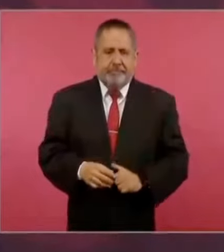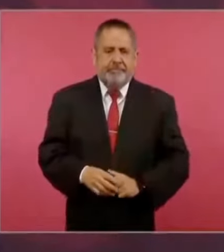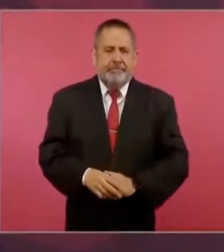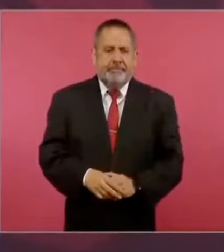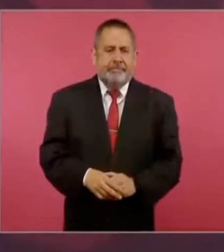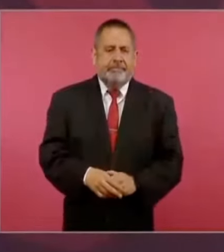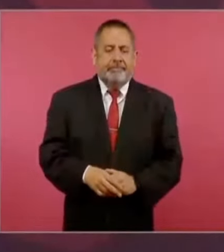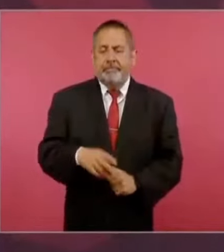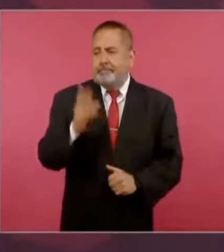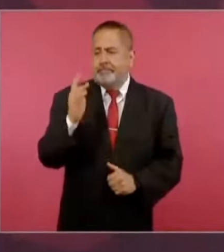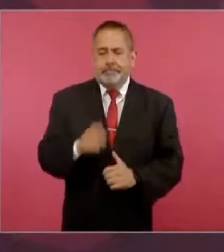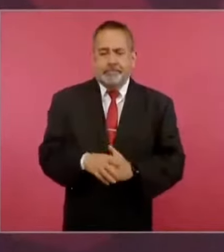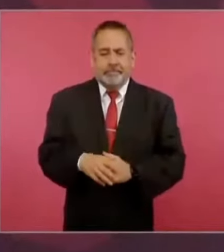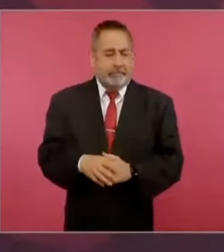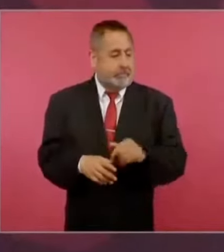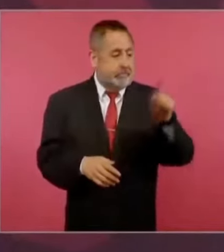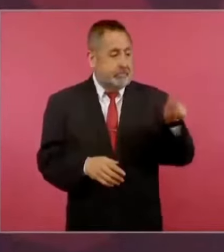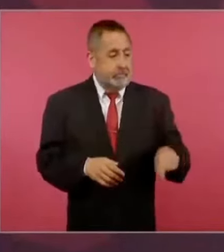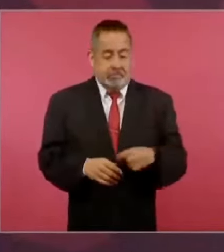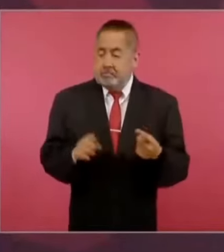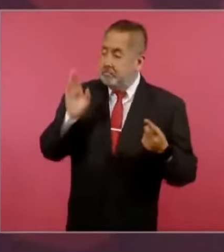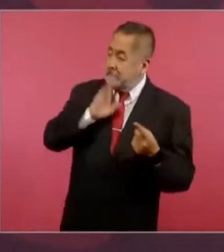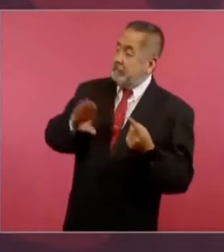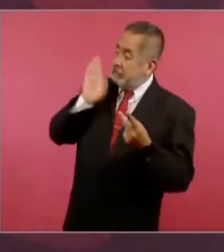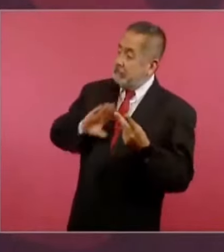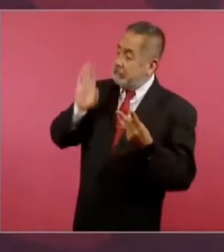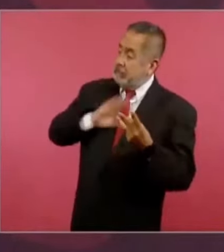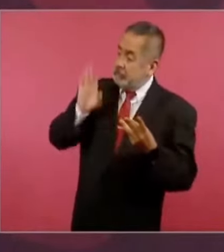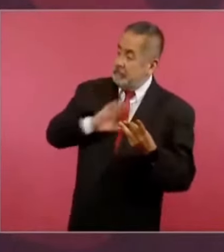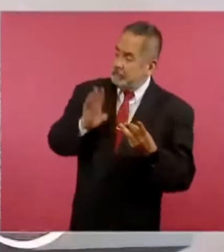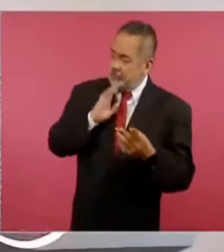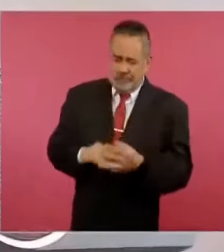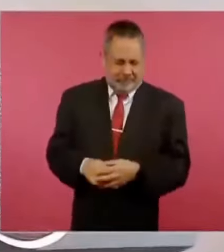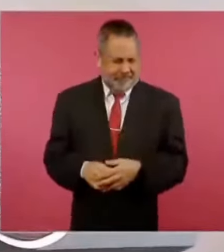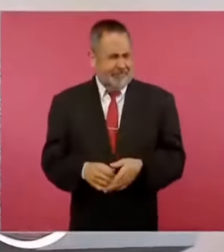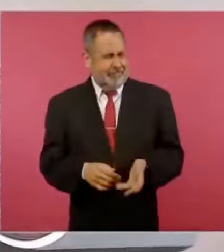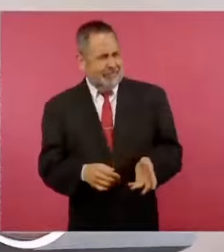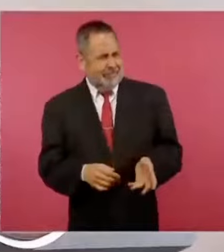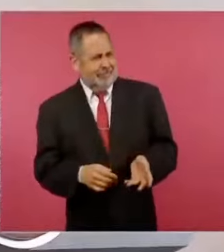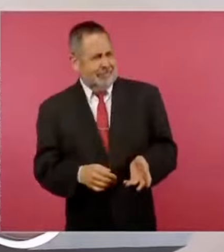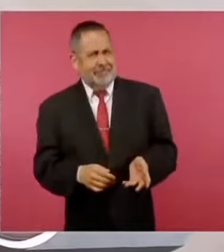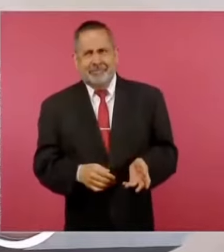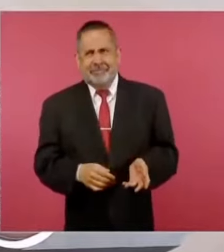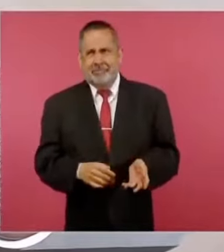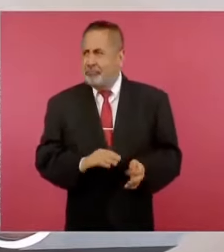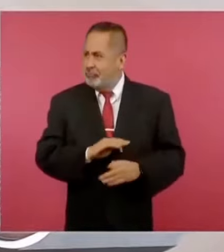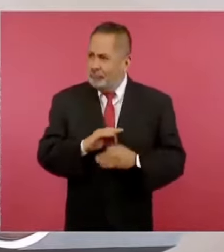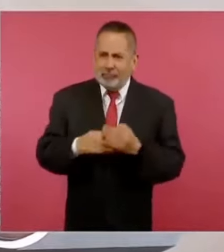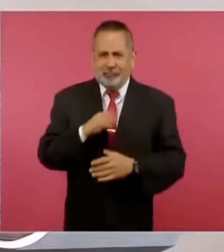Pero no es que todo está mal, todo está mal.